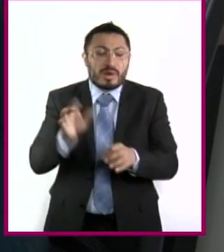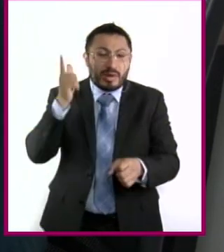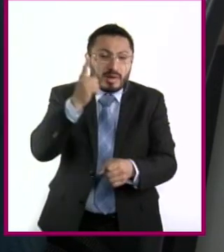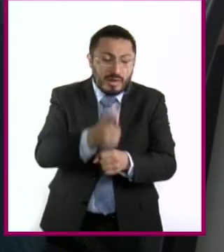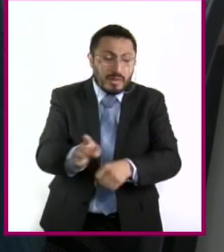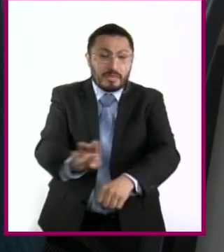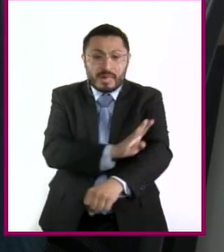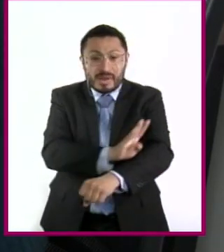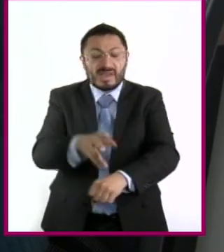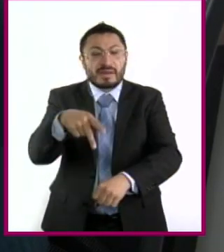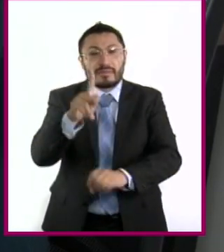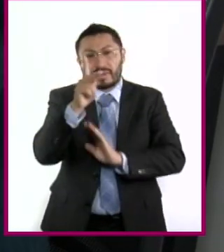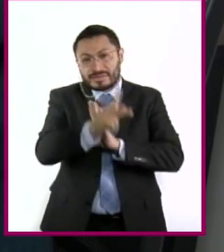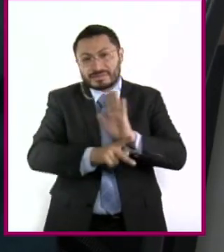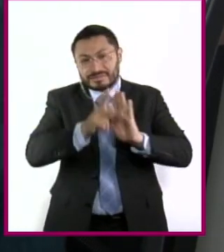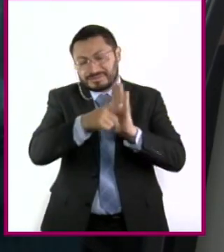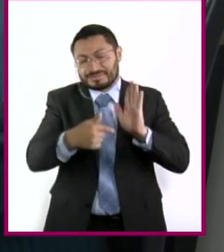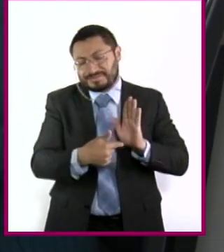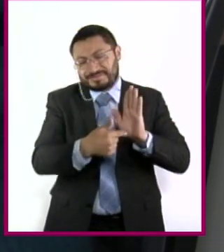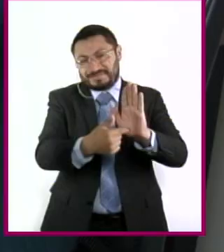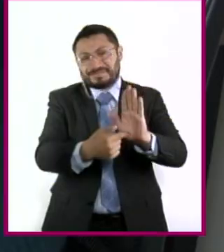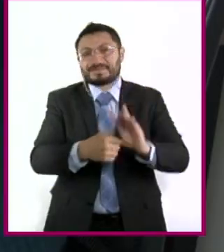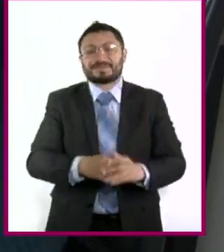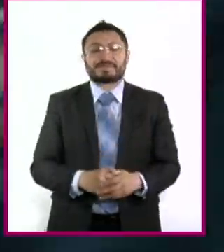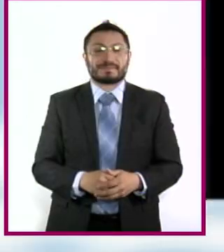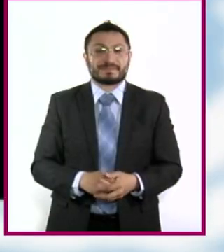veamos el siguiente video que lo explica muy bien. ¿Ok?